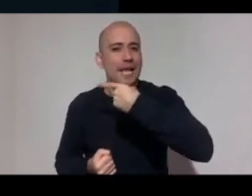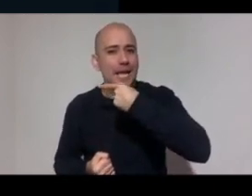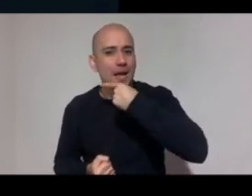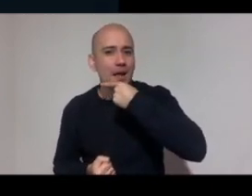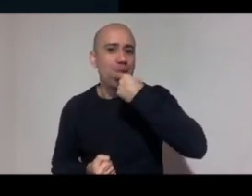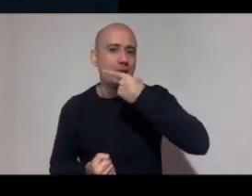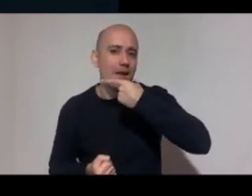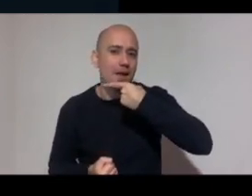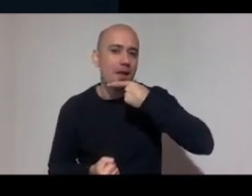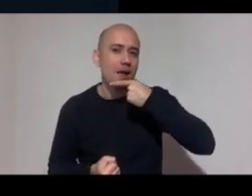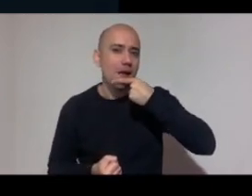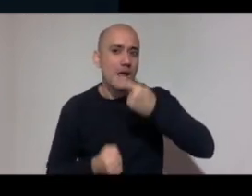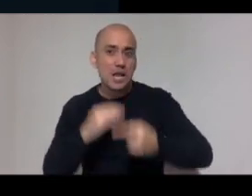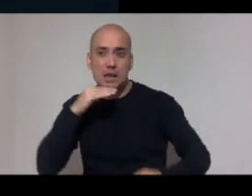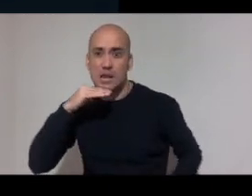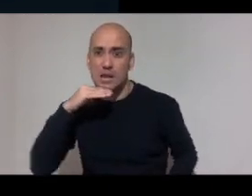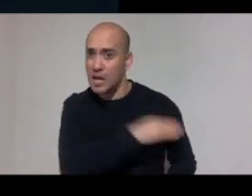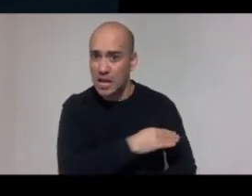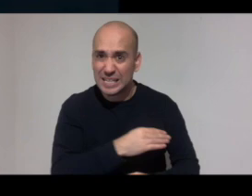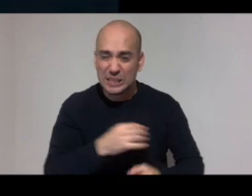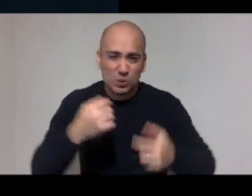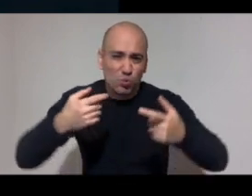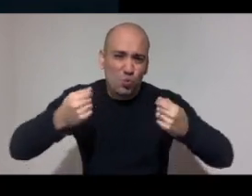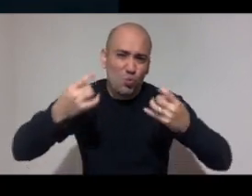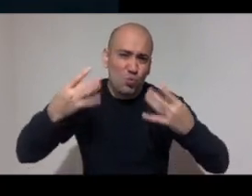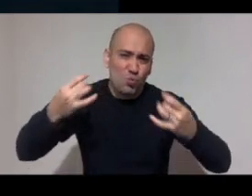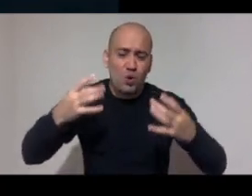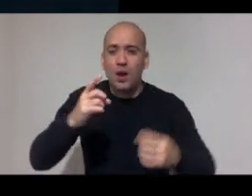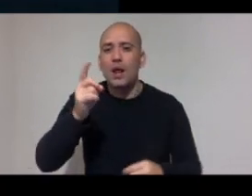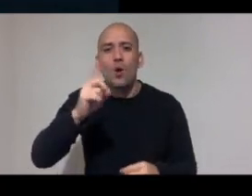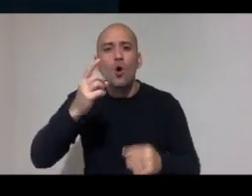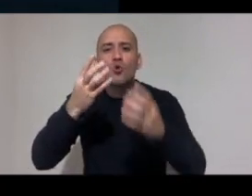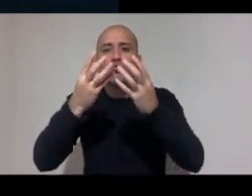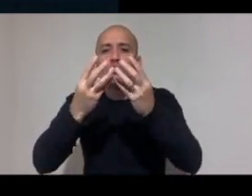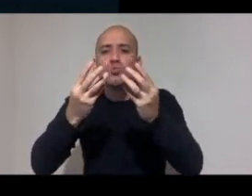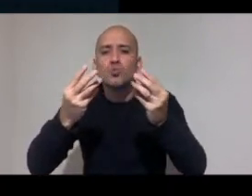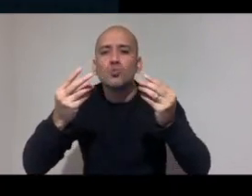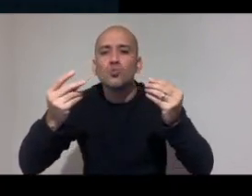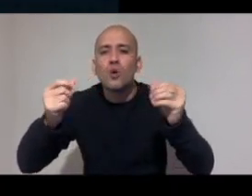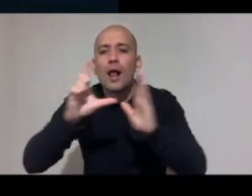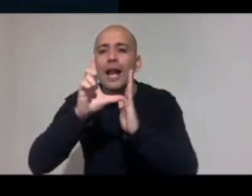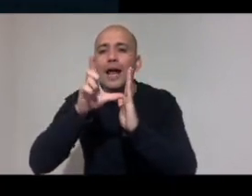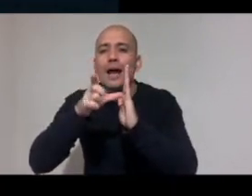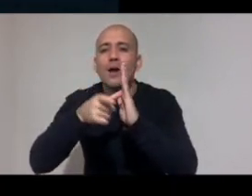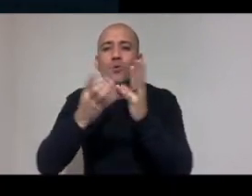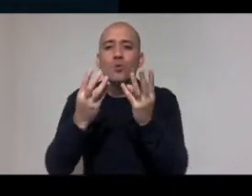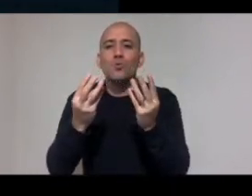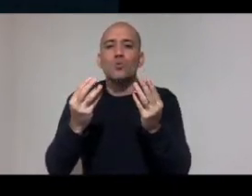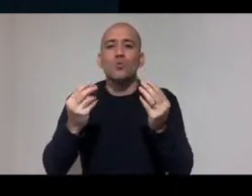de manera lenta y suave, desde atrás hacia adelante.